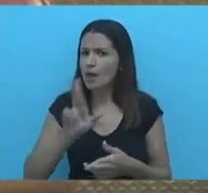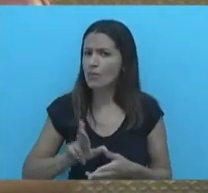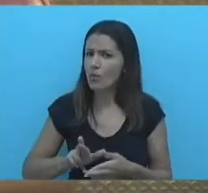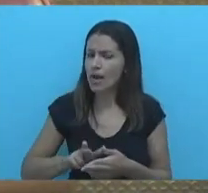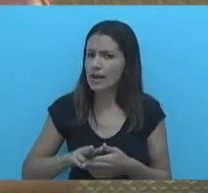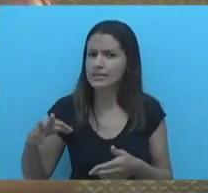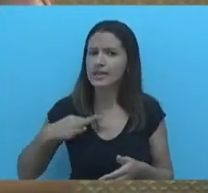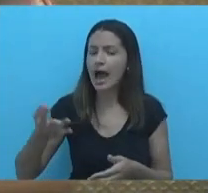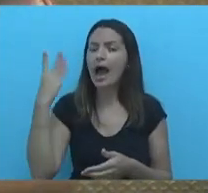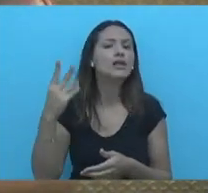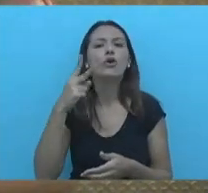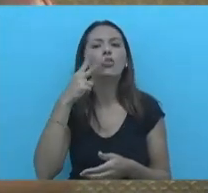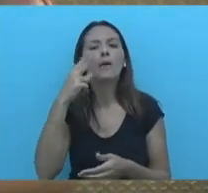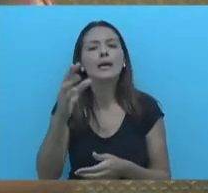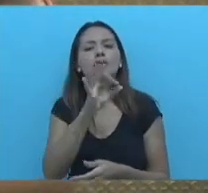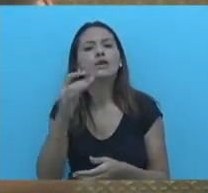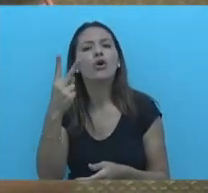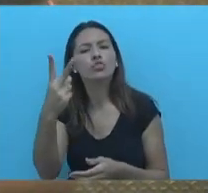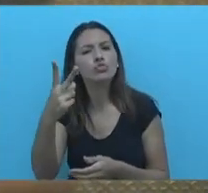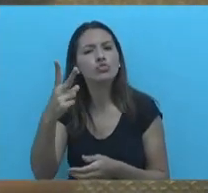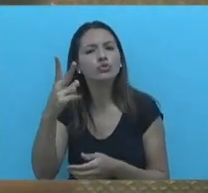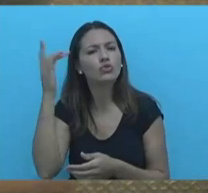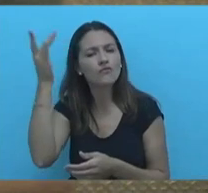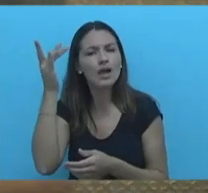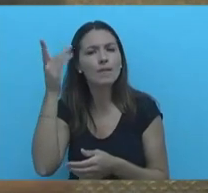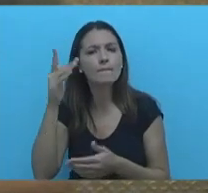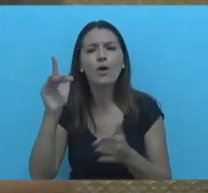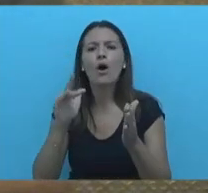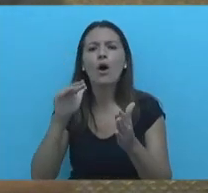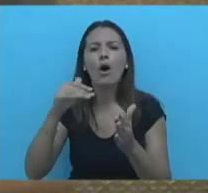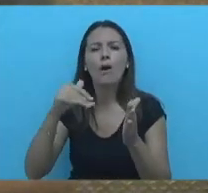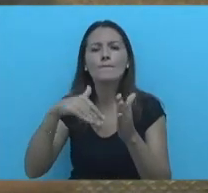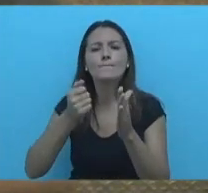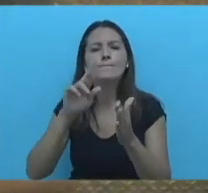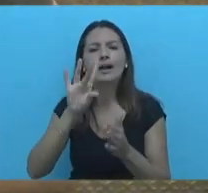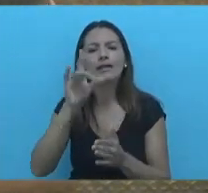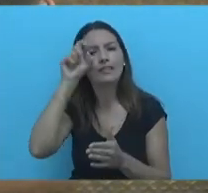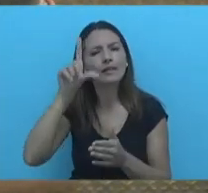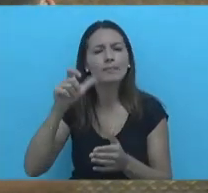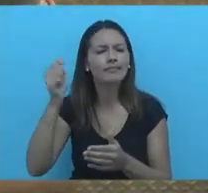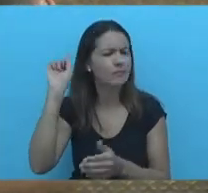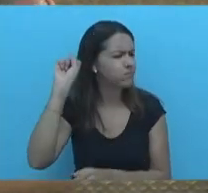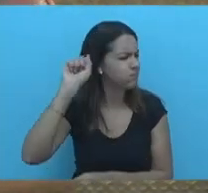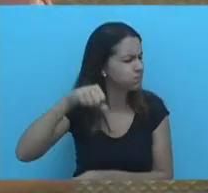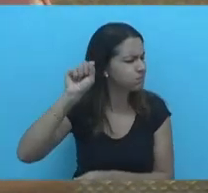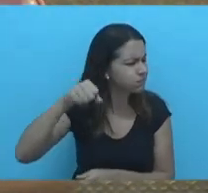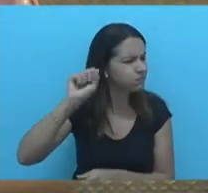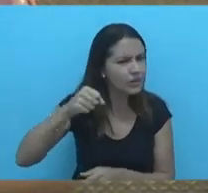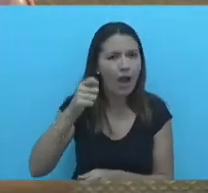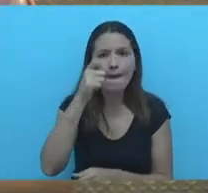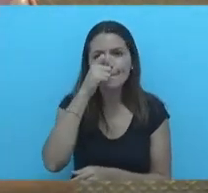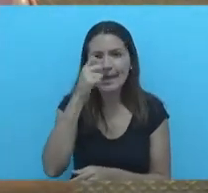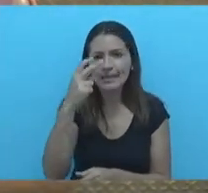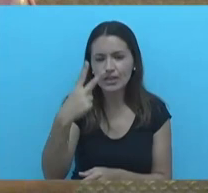año 2002, como obispo de Mar del Plata, miró para otro lado cuando se violaron sistemáticamente a 22